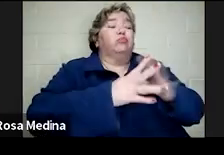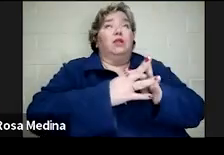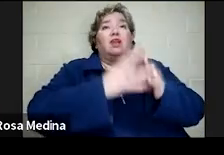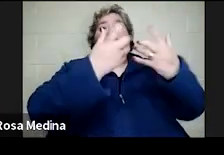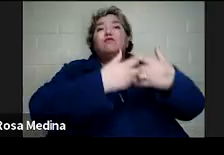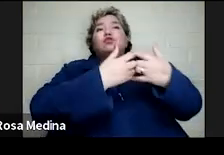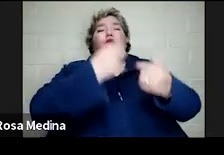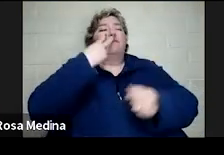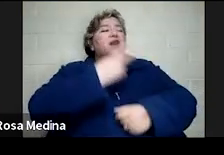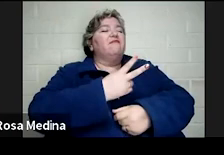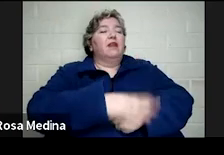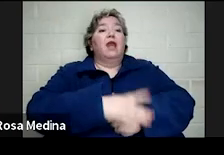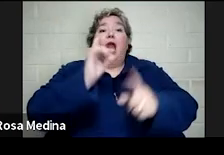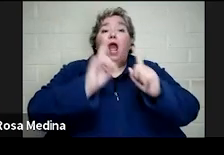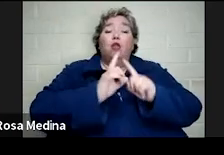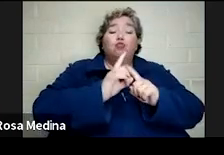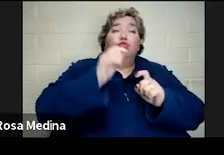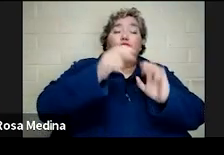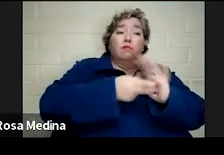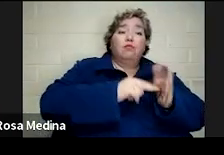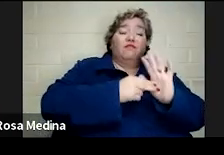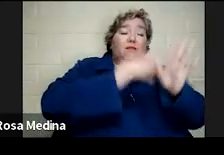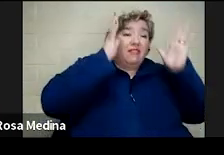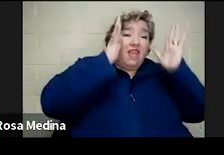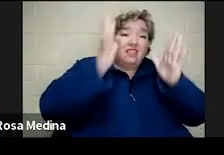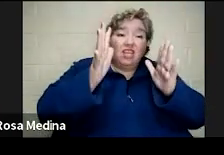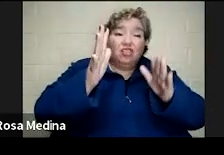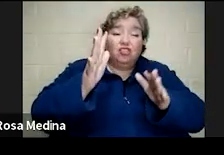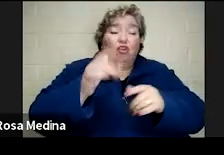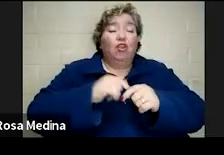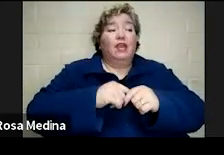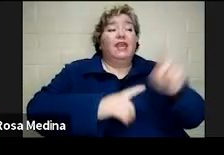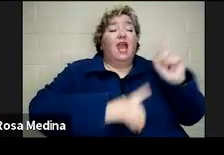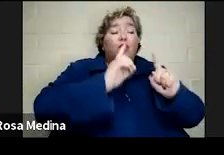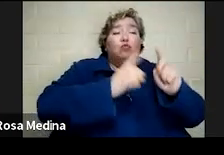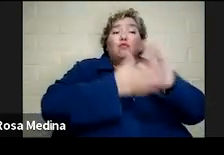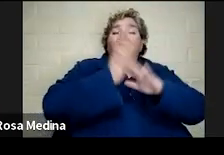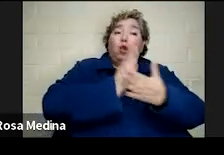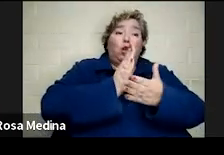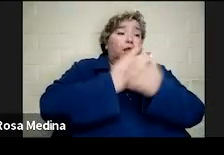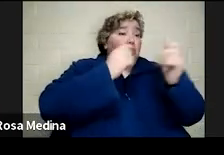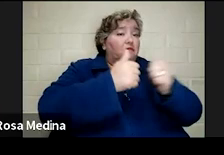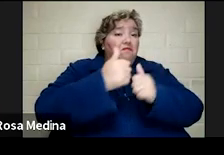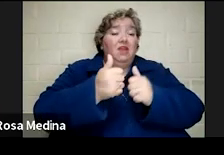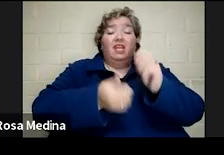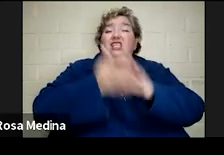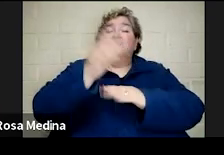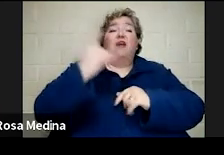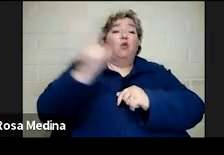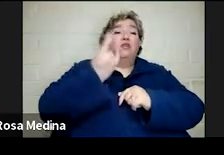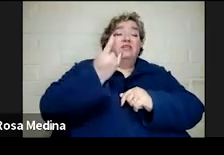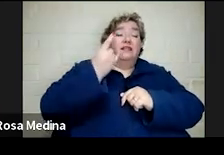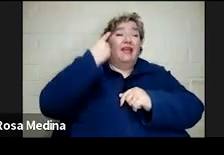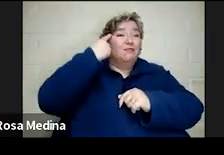dificultades atencionales va a lograr pasar el colegio, incluso hasta entrar a la universidad y todo, pero también hay otros factores que